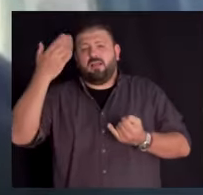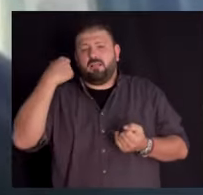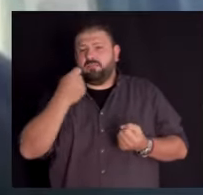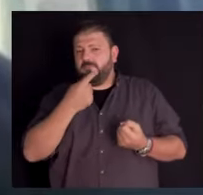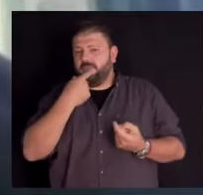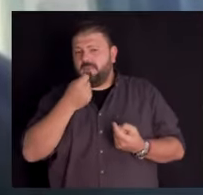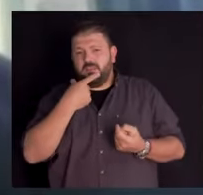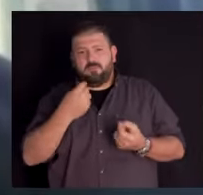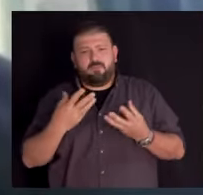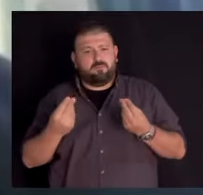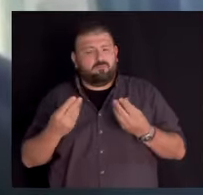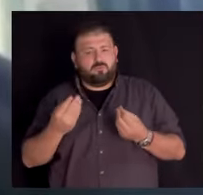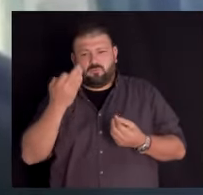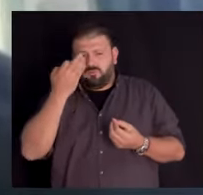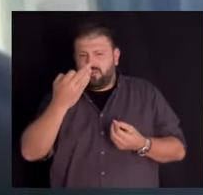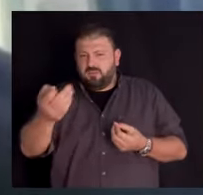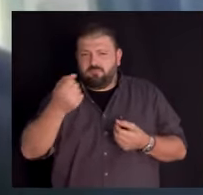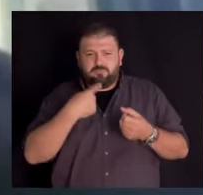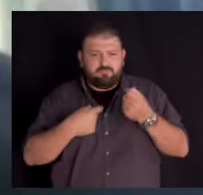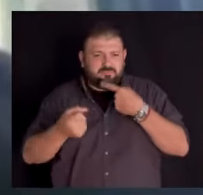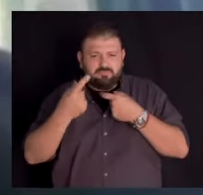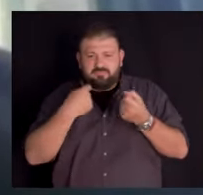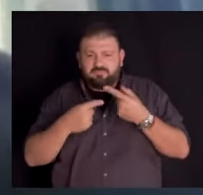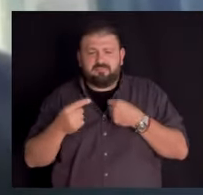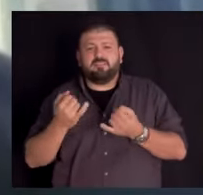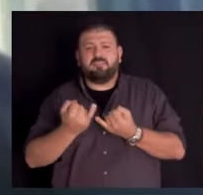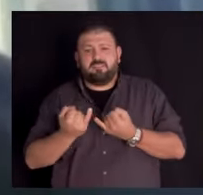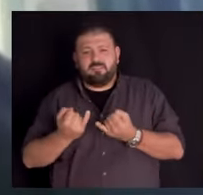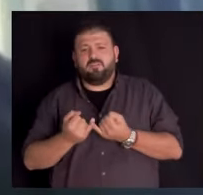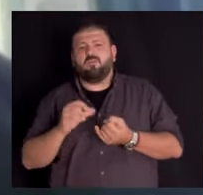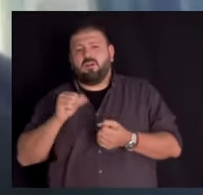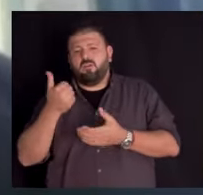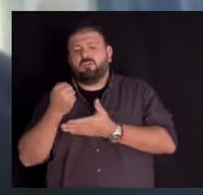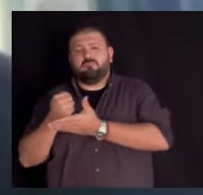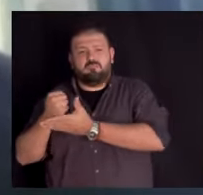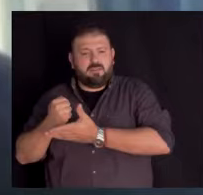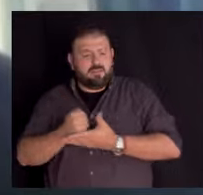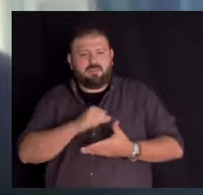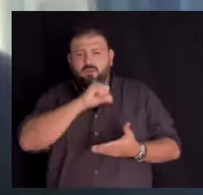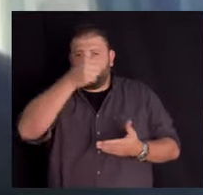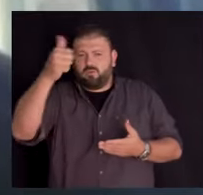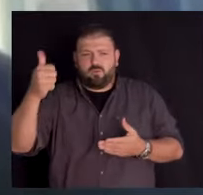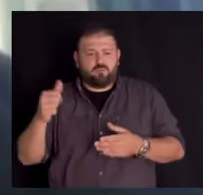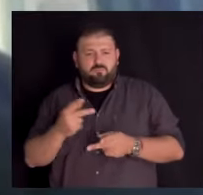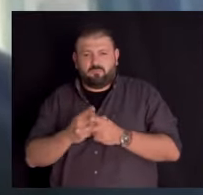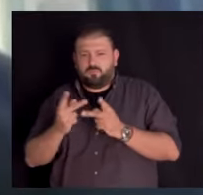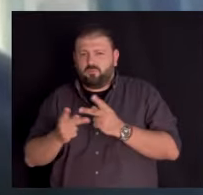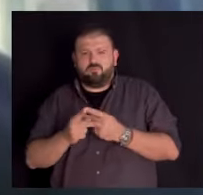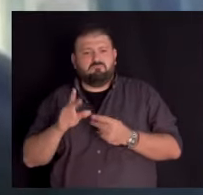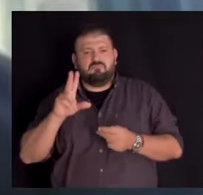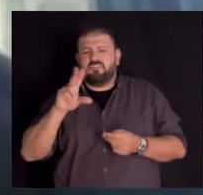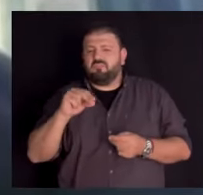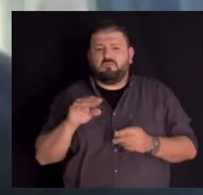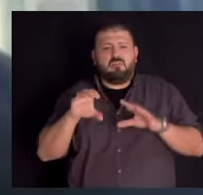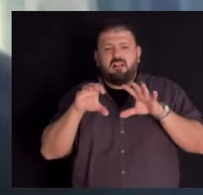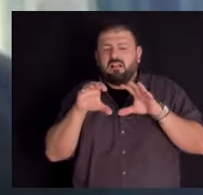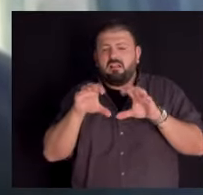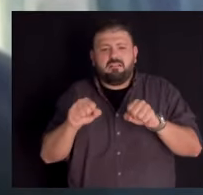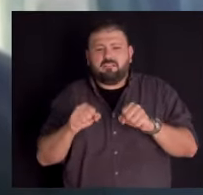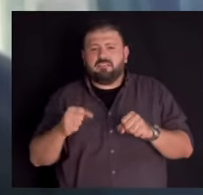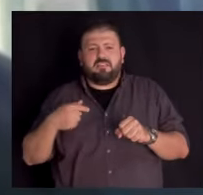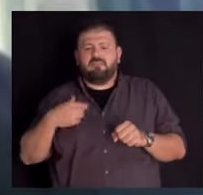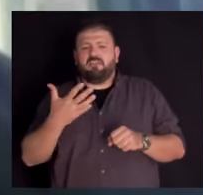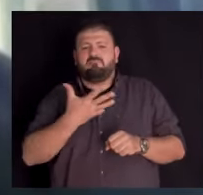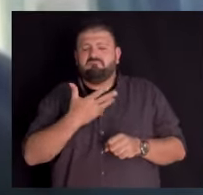tiempo, inclusive usé remedios caseros y otra marca de productos, y no alcanzaba yo a tener